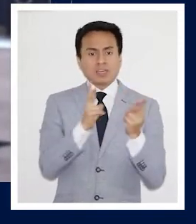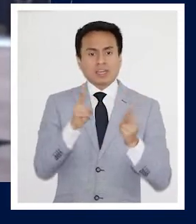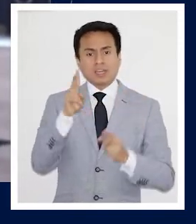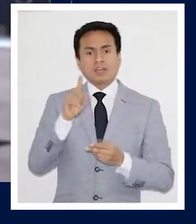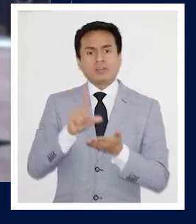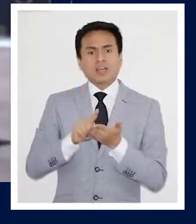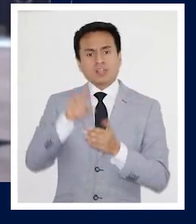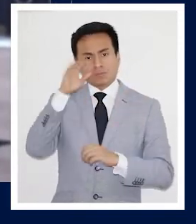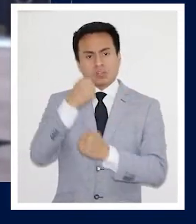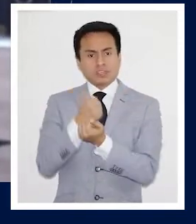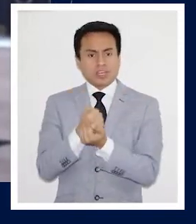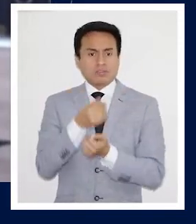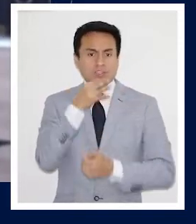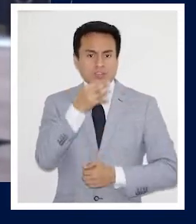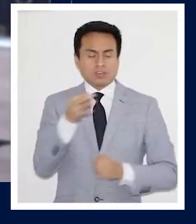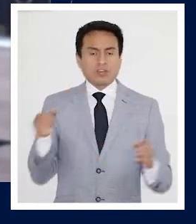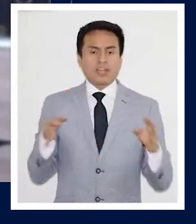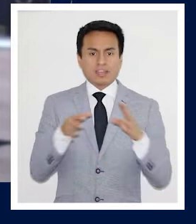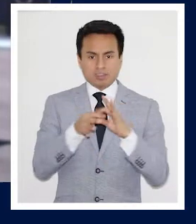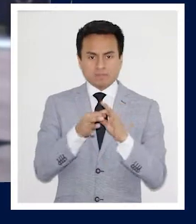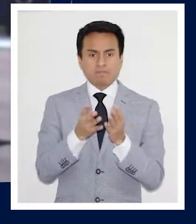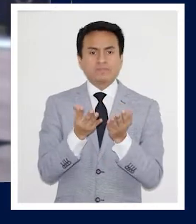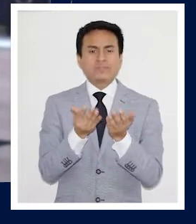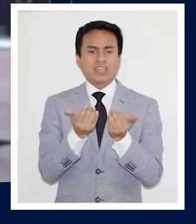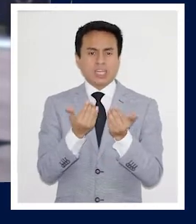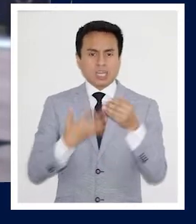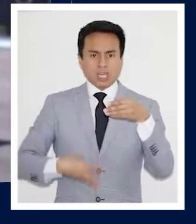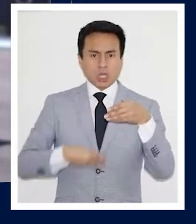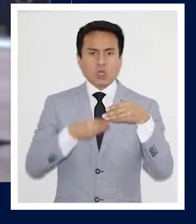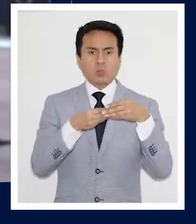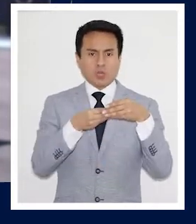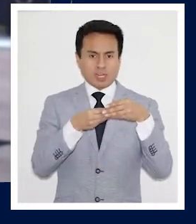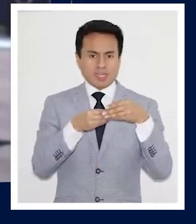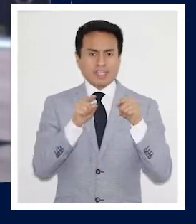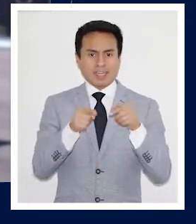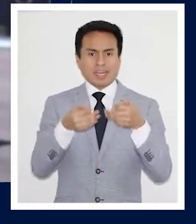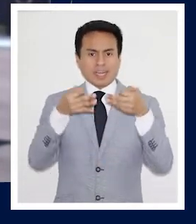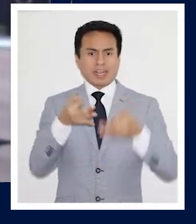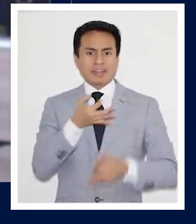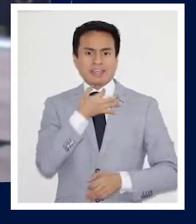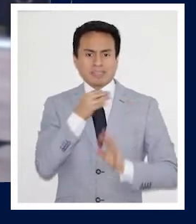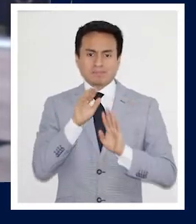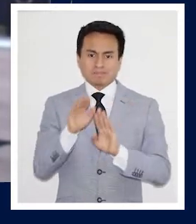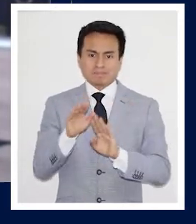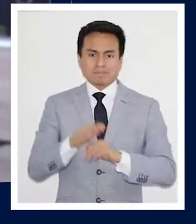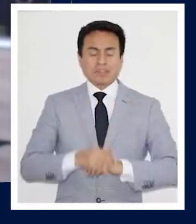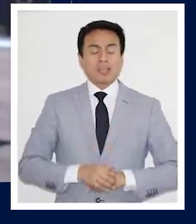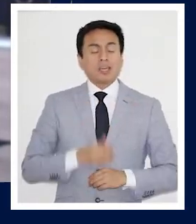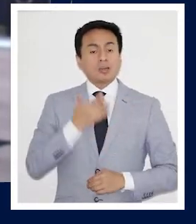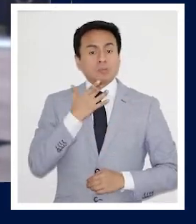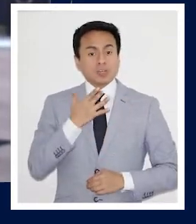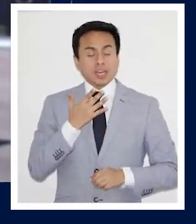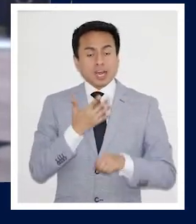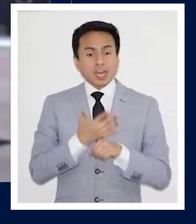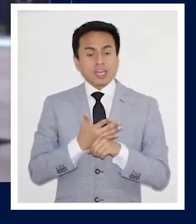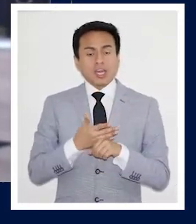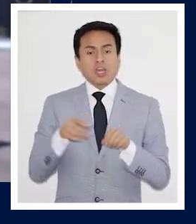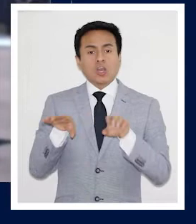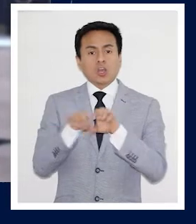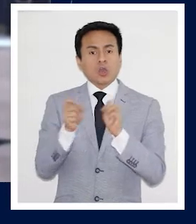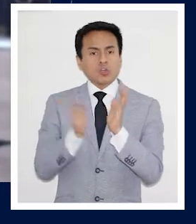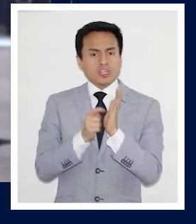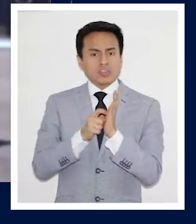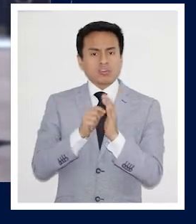en las unidades policiales y lo que vengo diciendo dice relación con la necesidad de incorporar esta garantía. Porque además